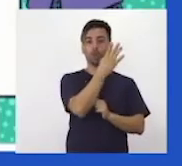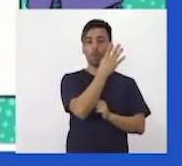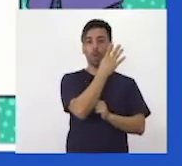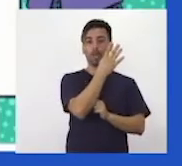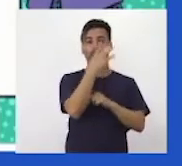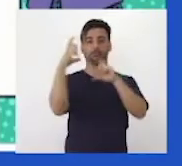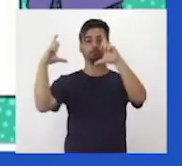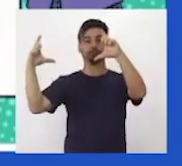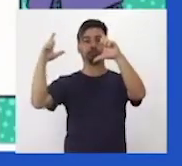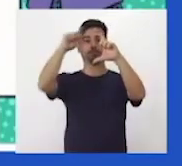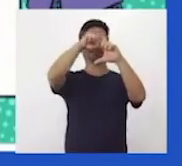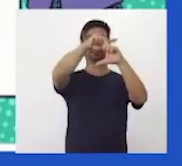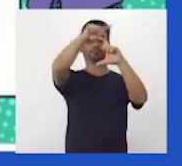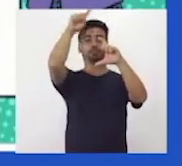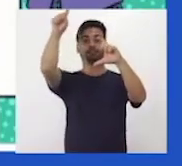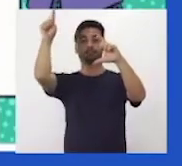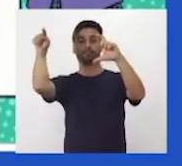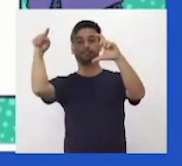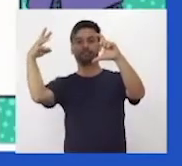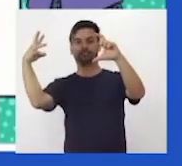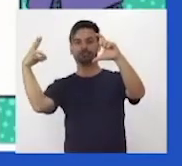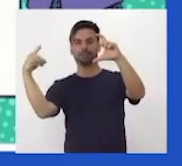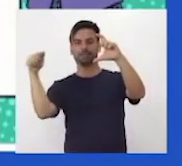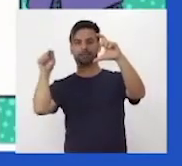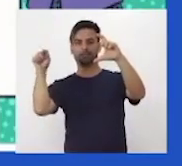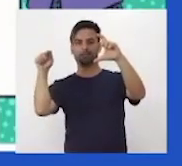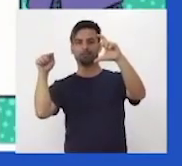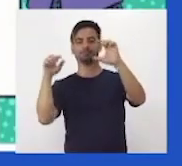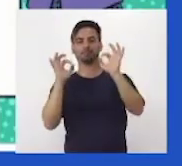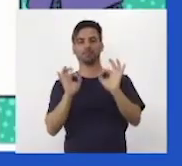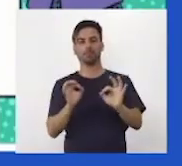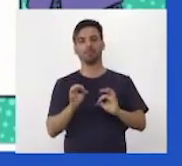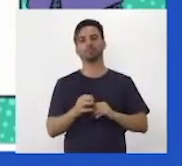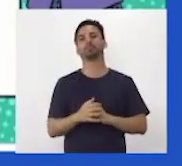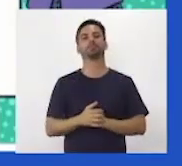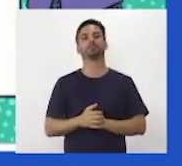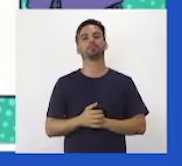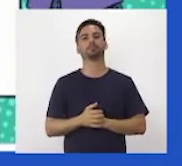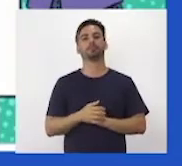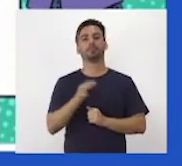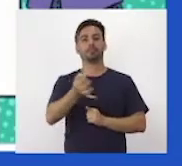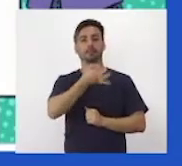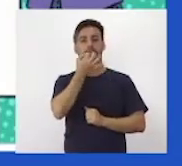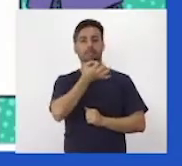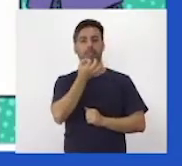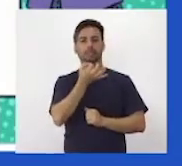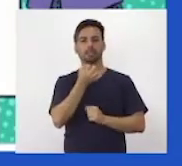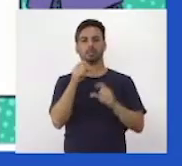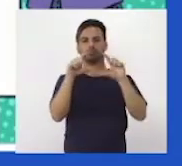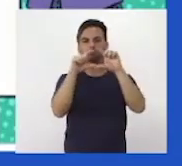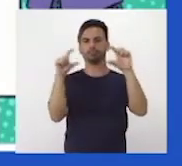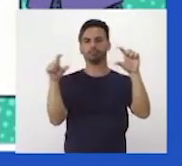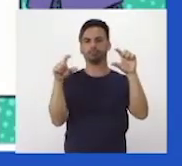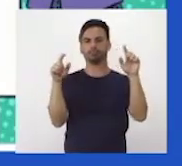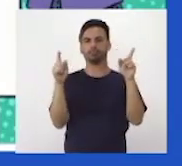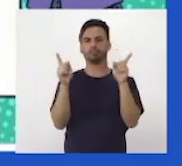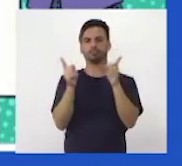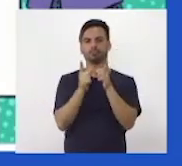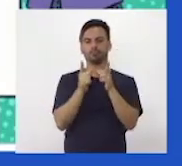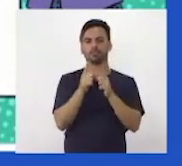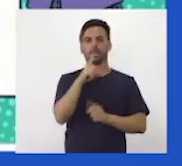a multiplicar 4 por el segundo término de este polinomio. Y la expresión